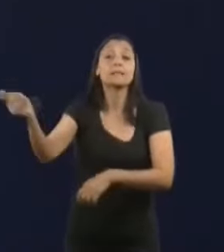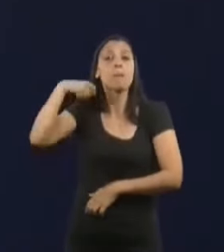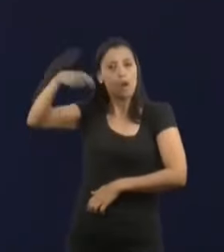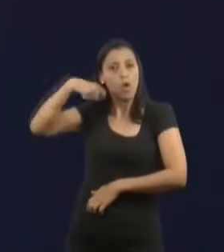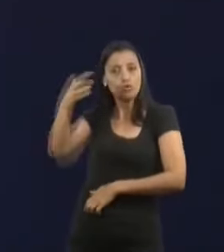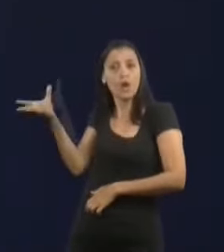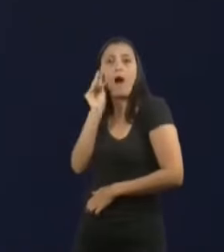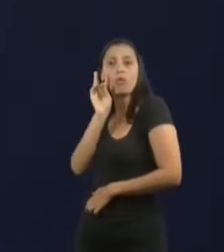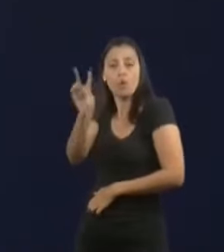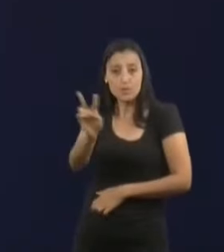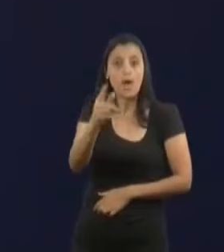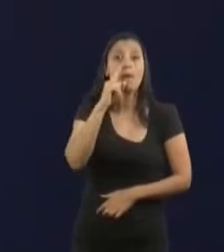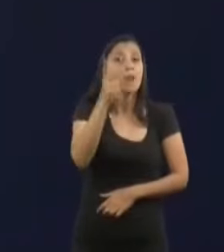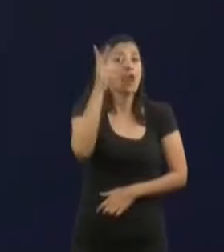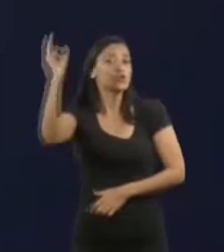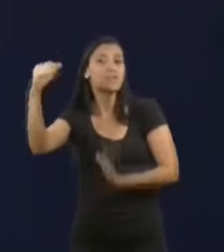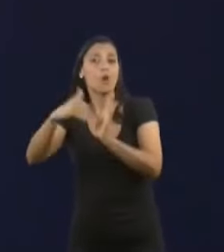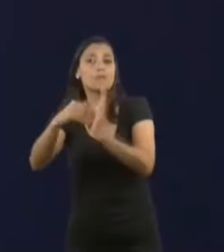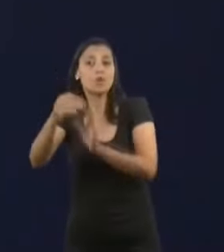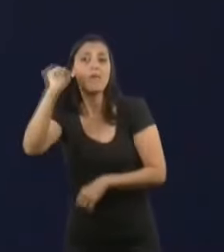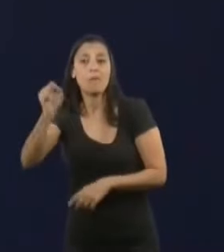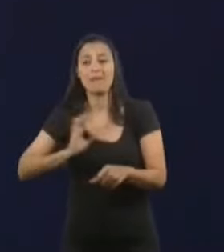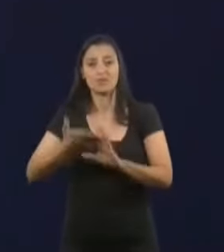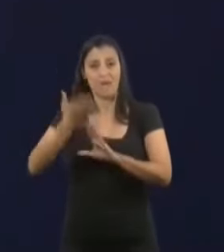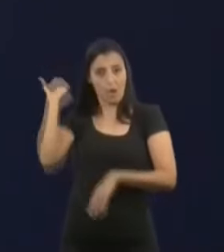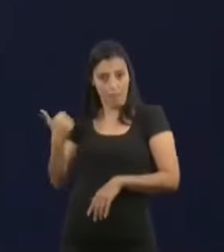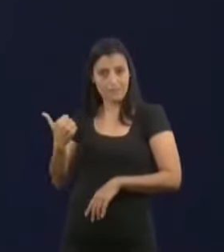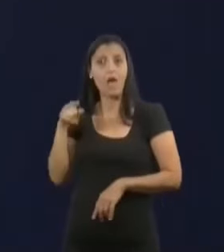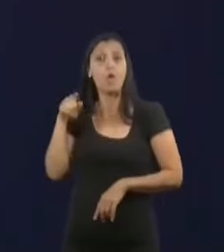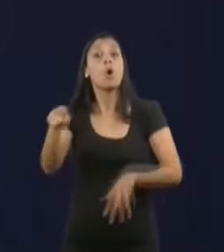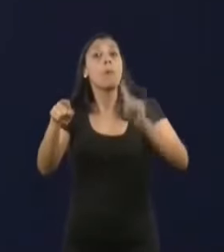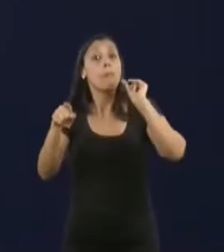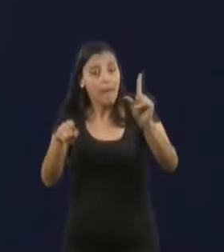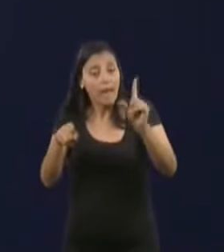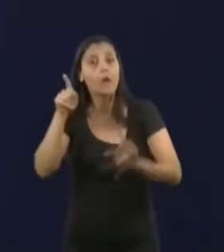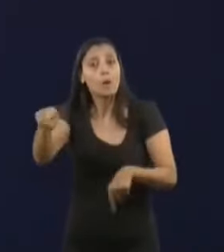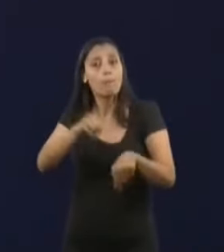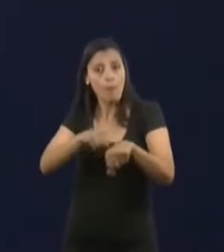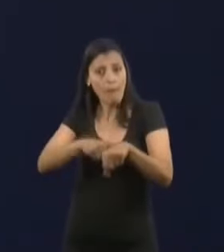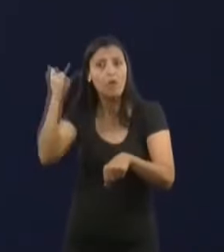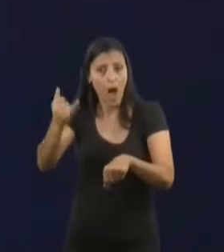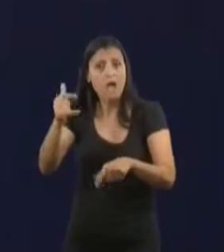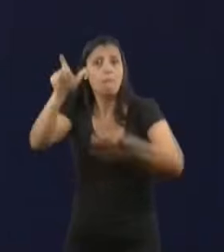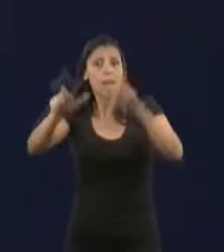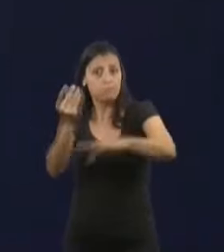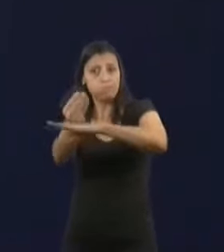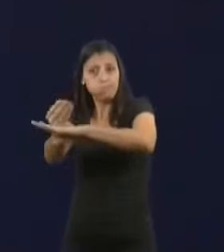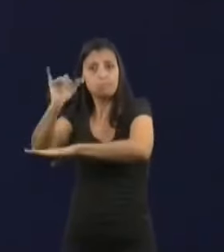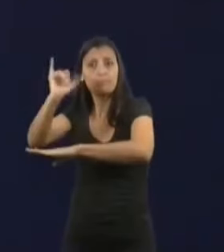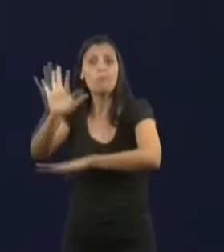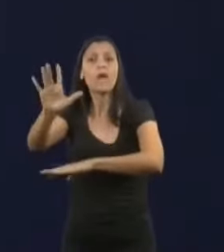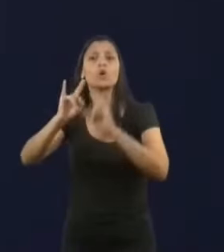por 80 millones de pesos en el año 2023 cuando en realidad contaban con con ese personal para hacerlo ellos